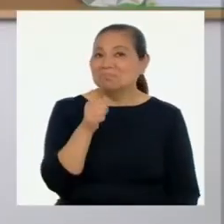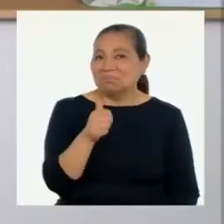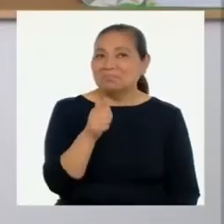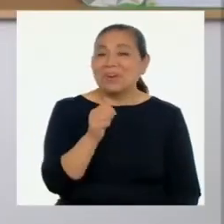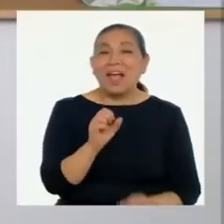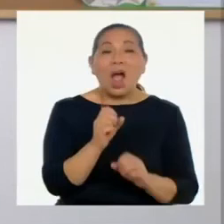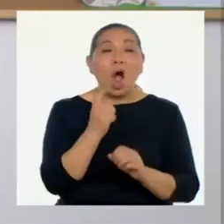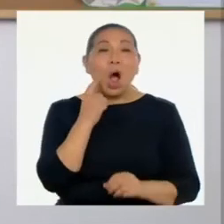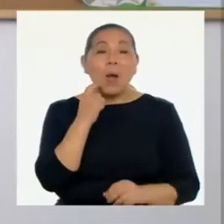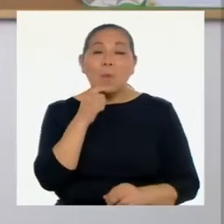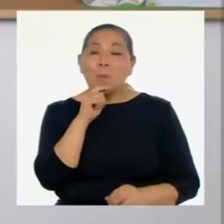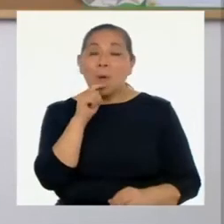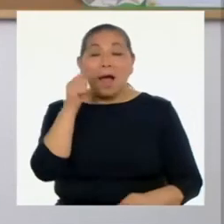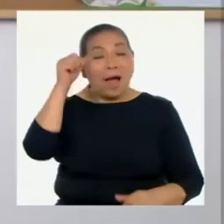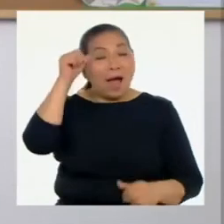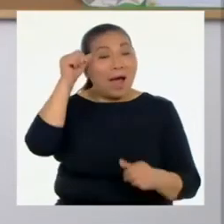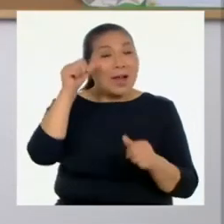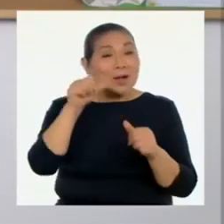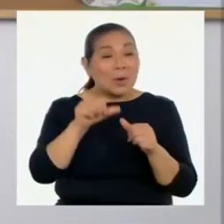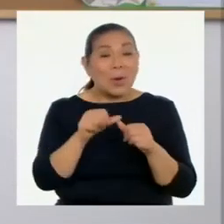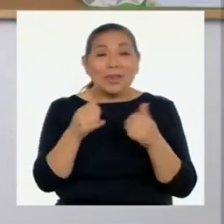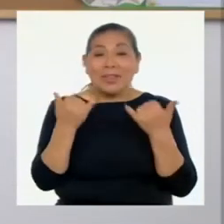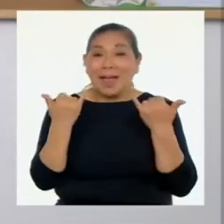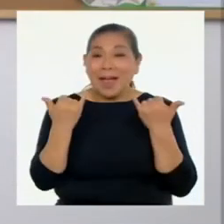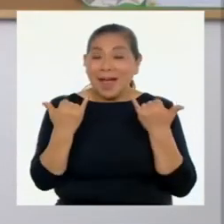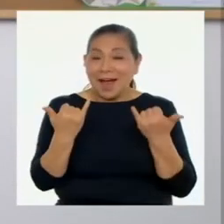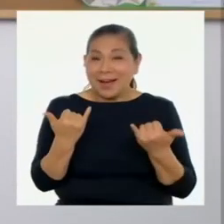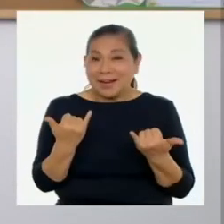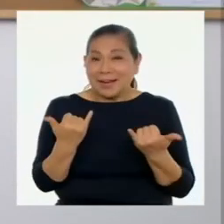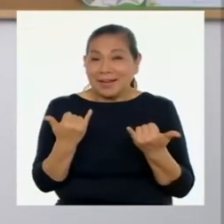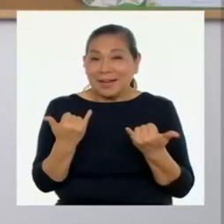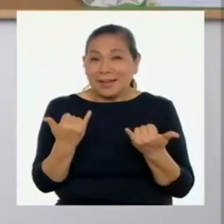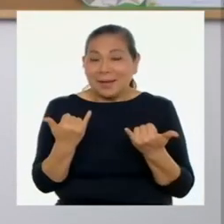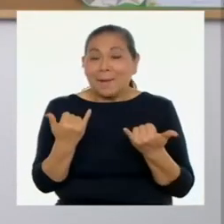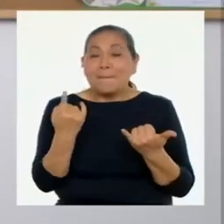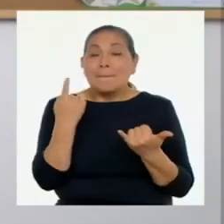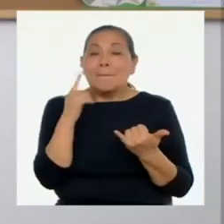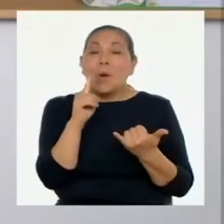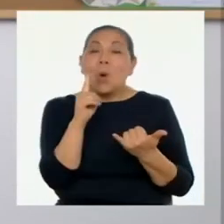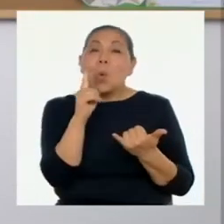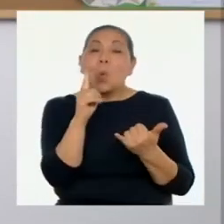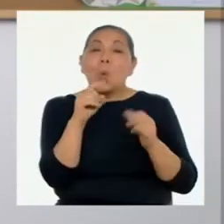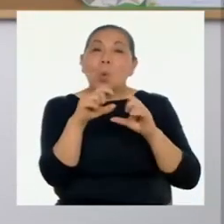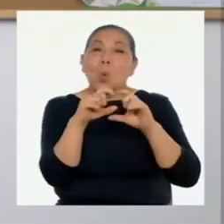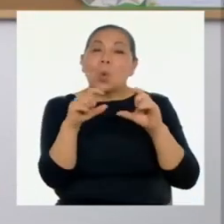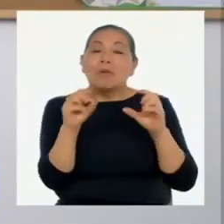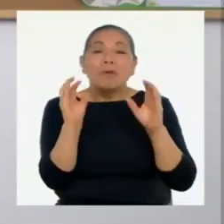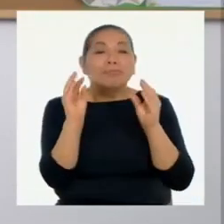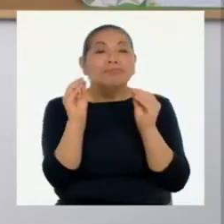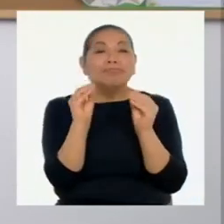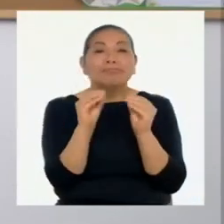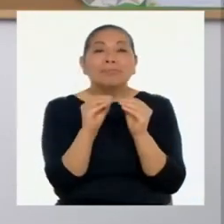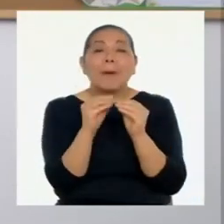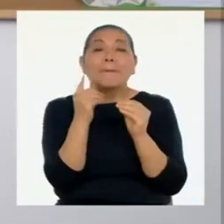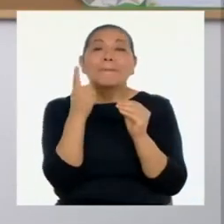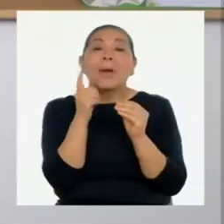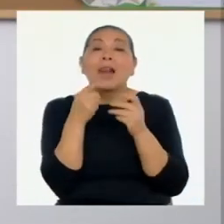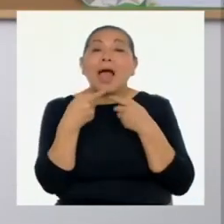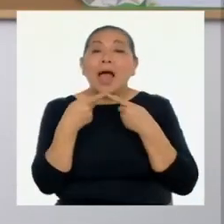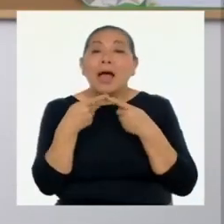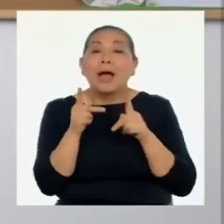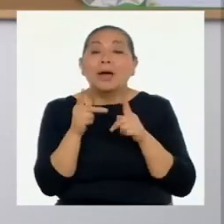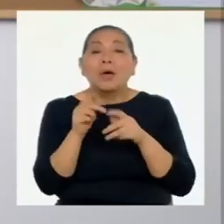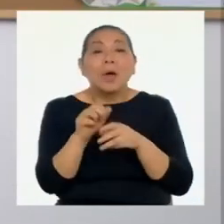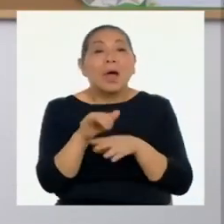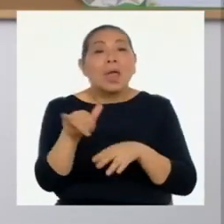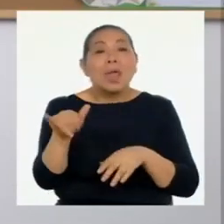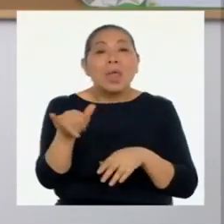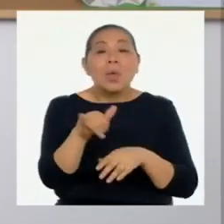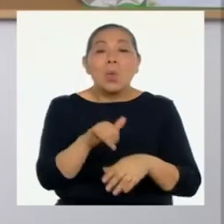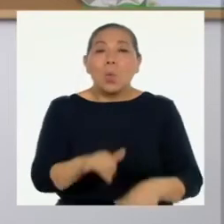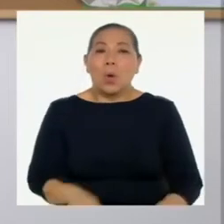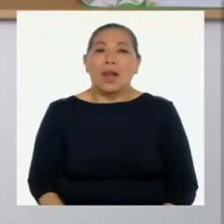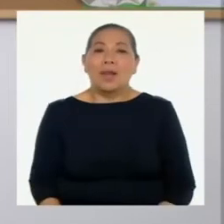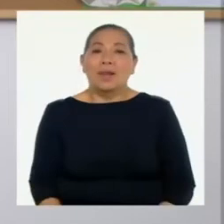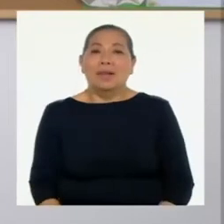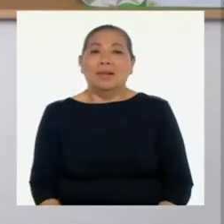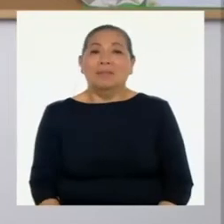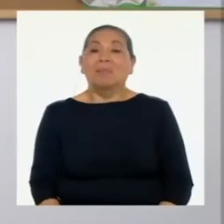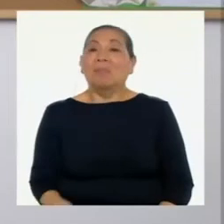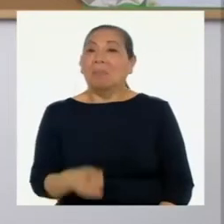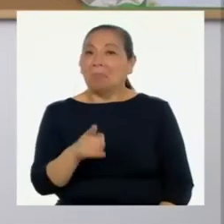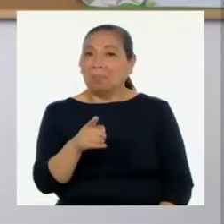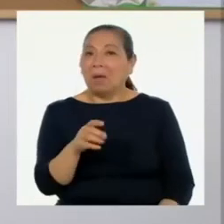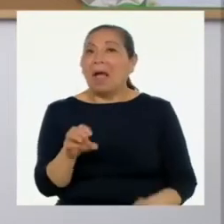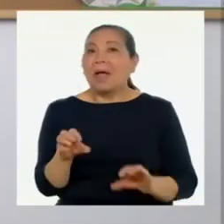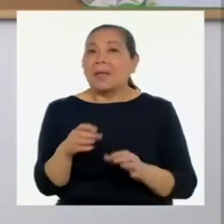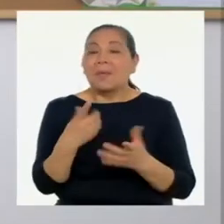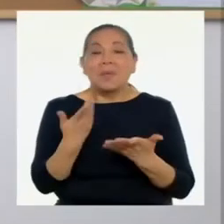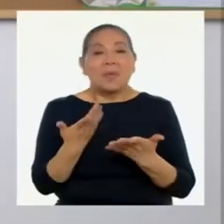Claro, chicas y chicos, recuerden que aquí estamos consignando una acción concreta para fomentar el trato igualitario.